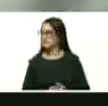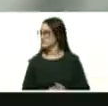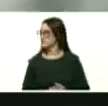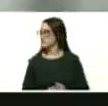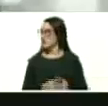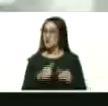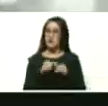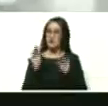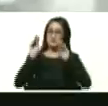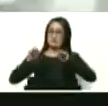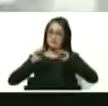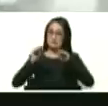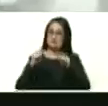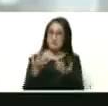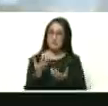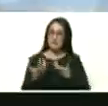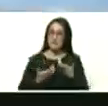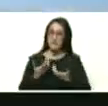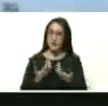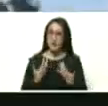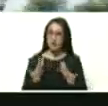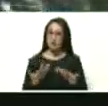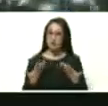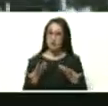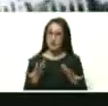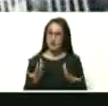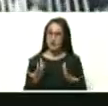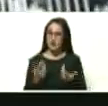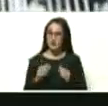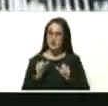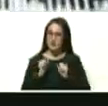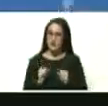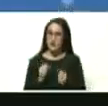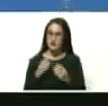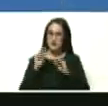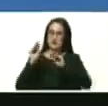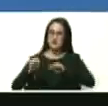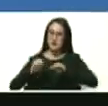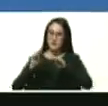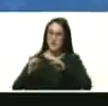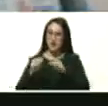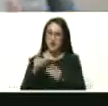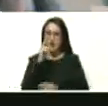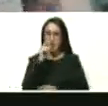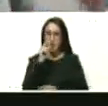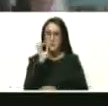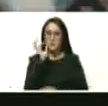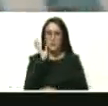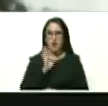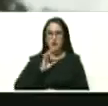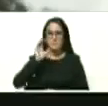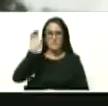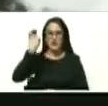Sigo haciendo un llamado y lo hago fervoroso, lo hago intenso este llamado a los hombres y mujeres de mi